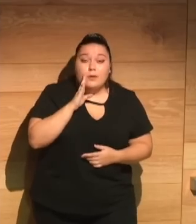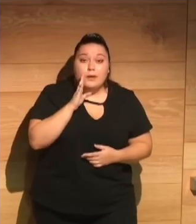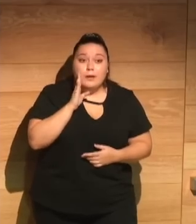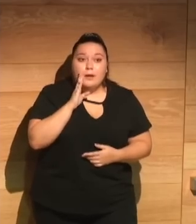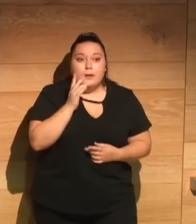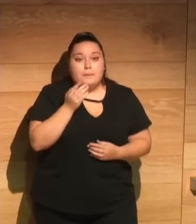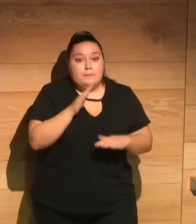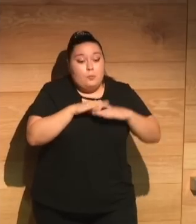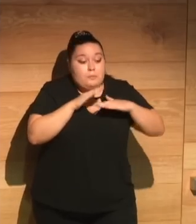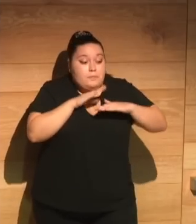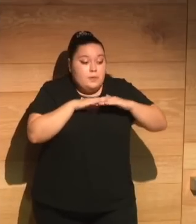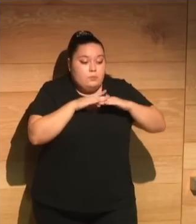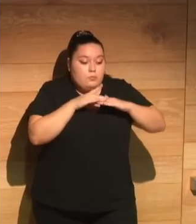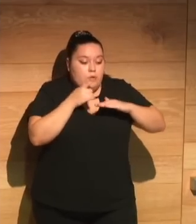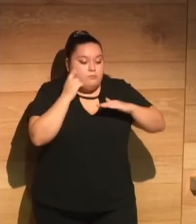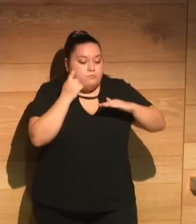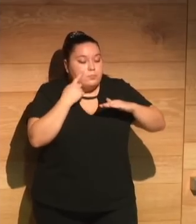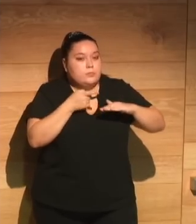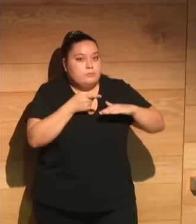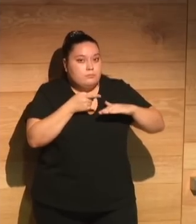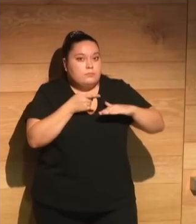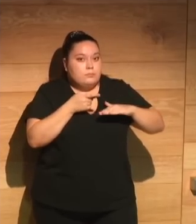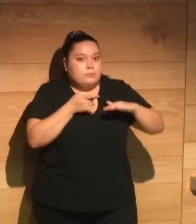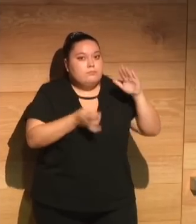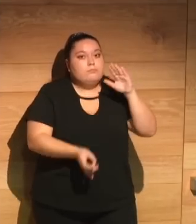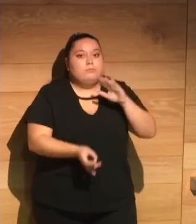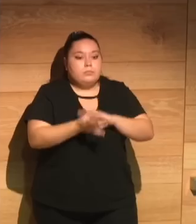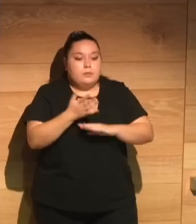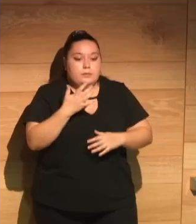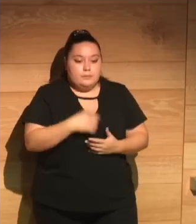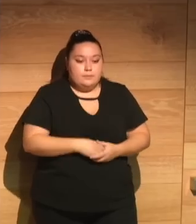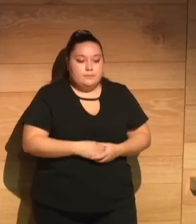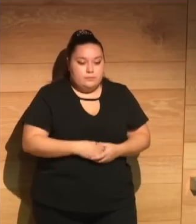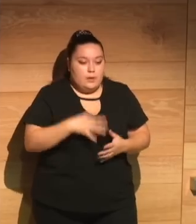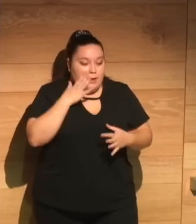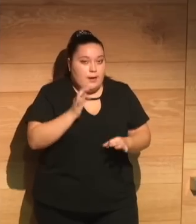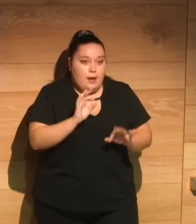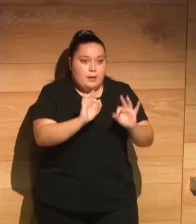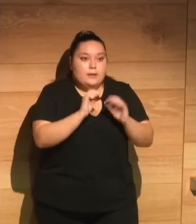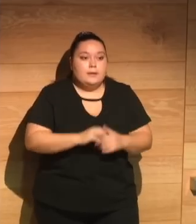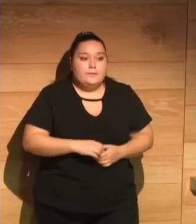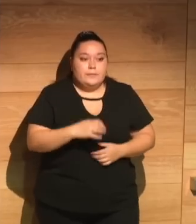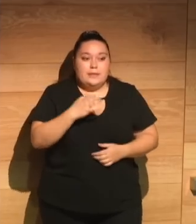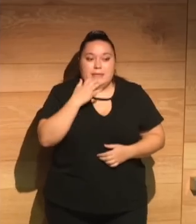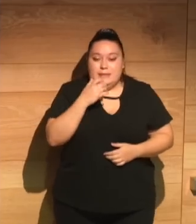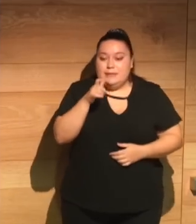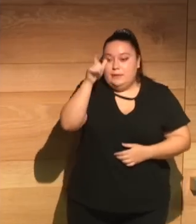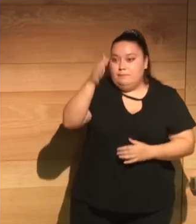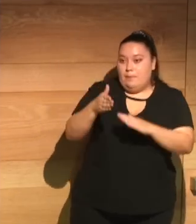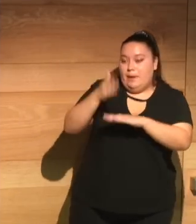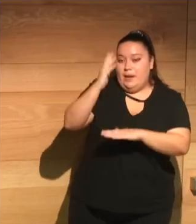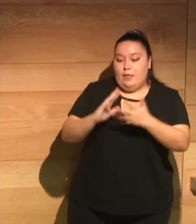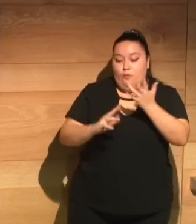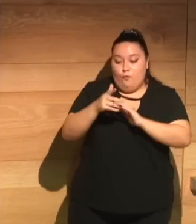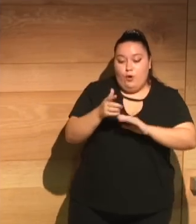nos hace ver que efectivamente eso ya existía desde el principio. Vale. Que si hay una fuente de luz y alguien se pone en medio, tenemos representaciones de lo que